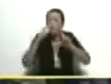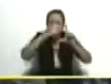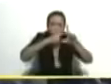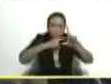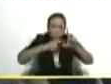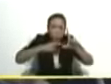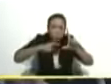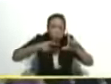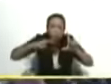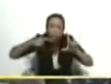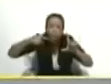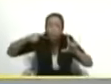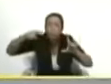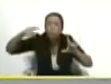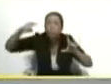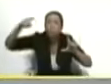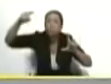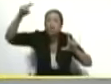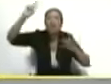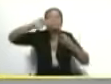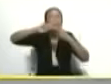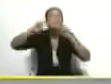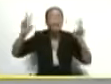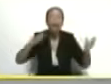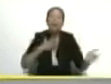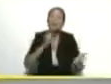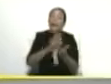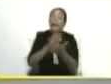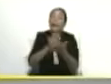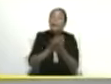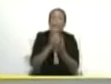integral, de paz.